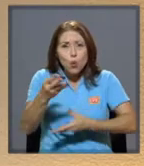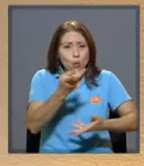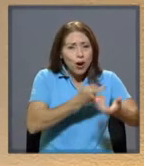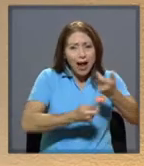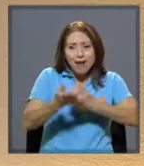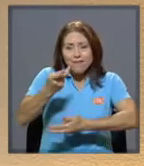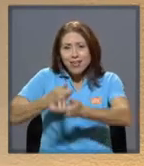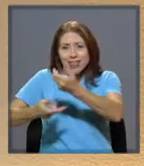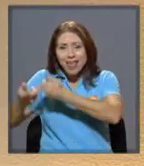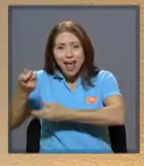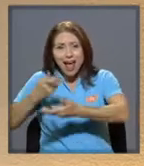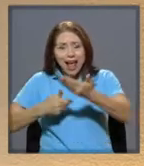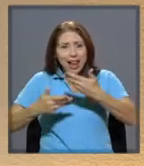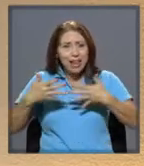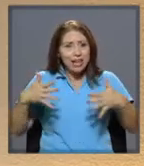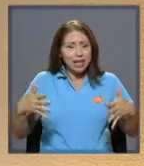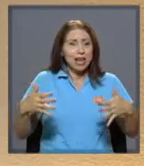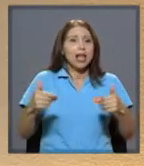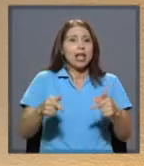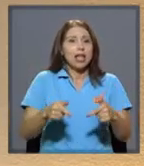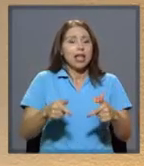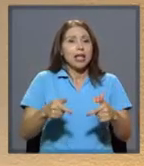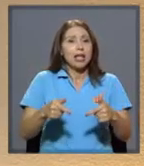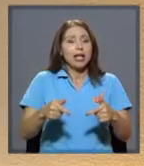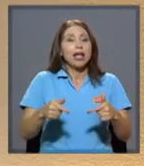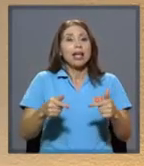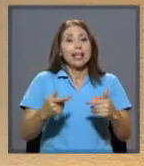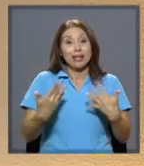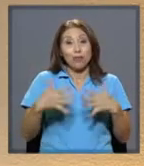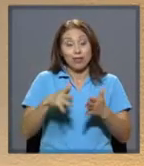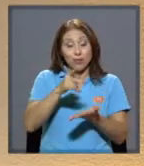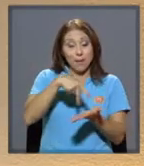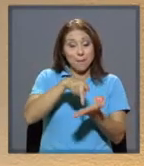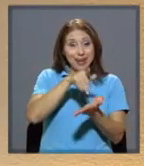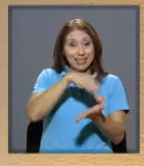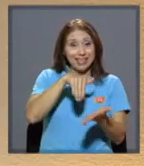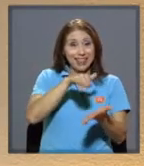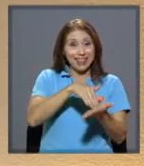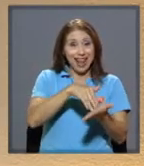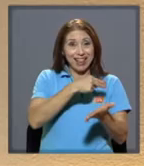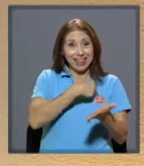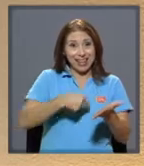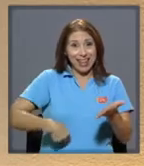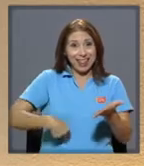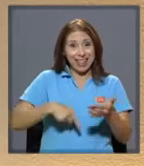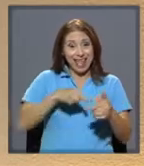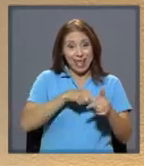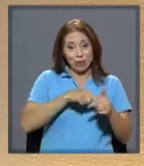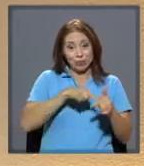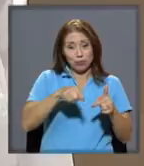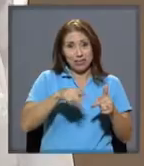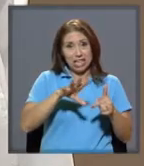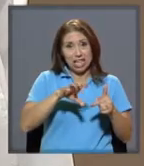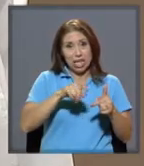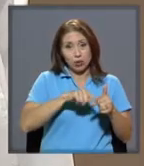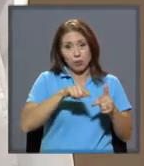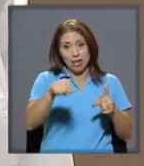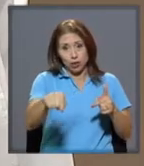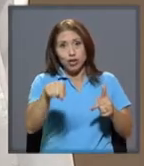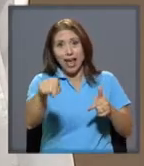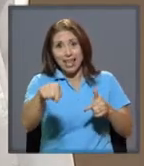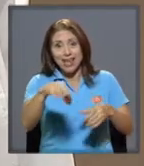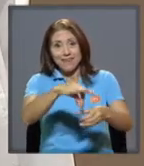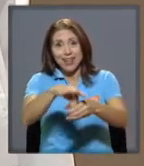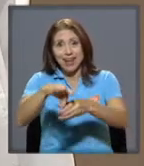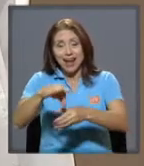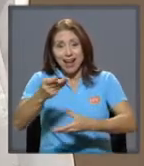a 5 cuadras del Parque Central había cafetales, no estoy mintiendo. Entonces, el